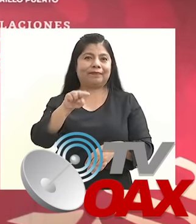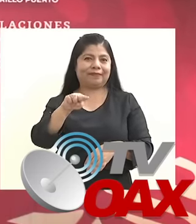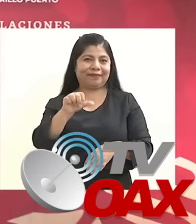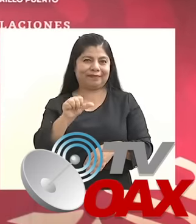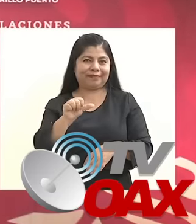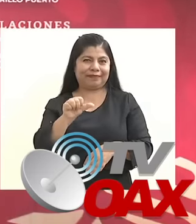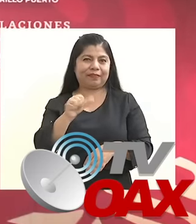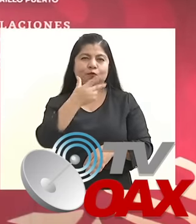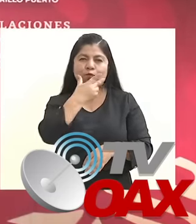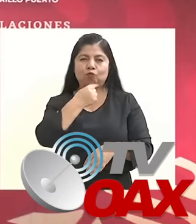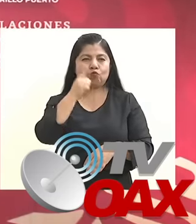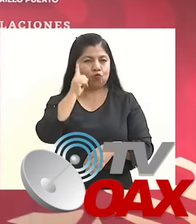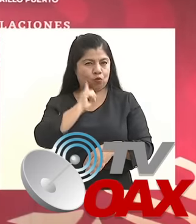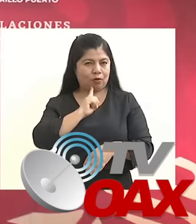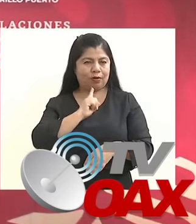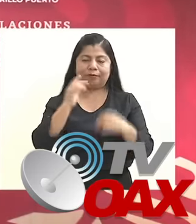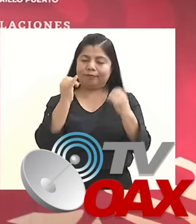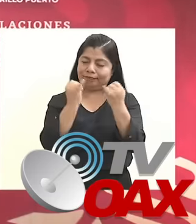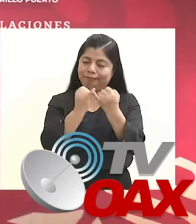a